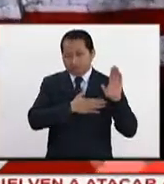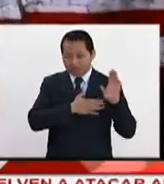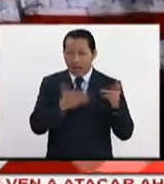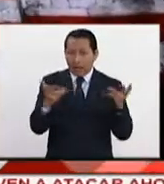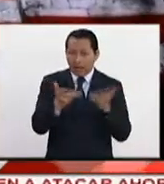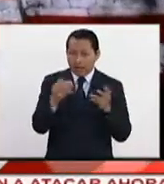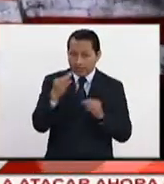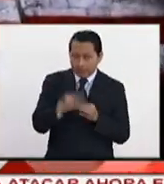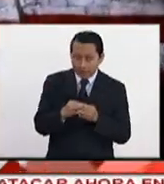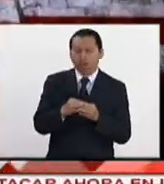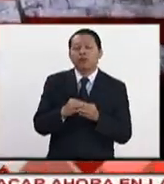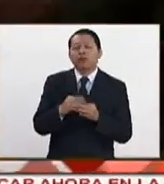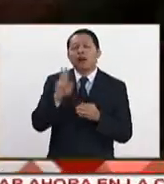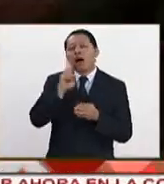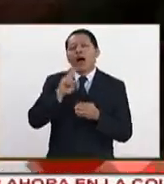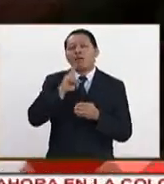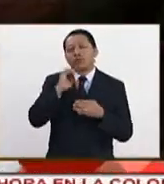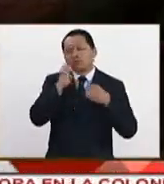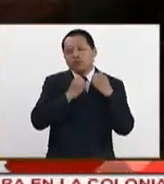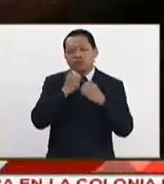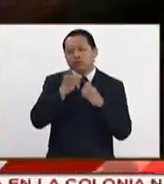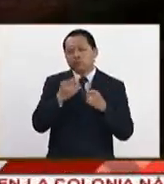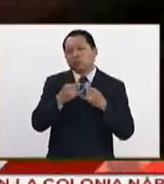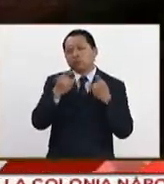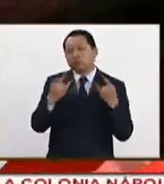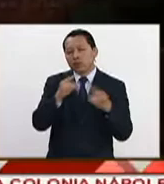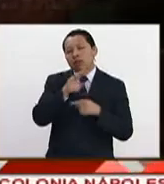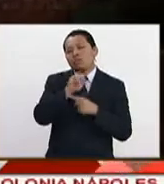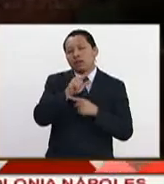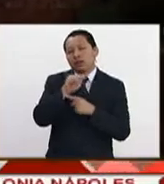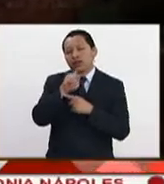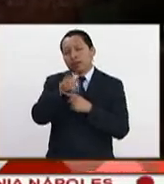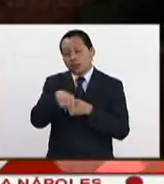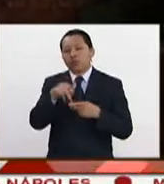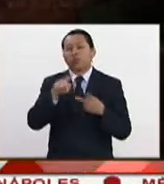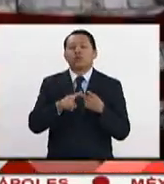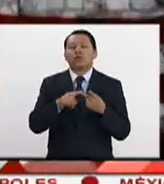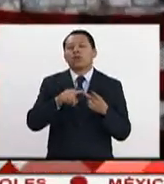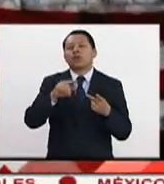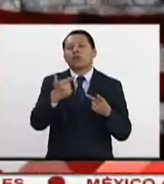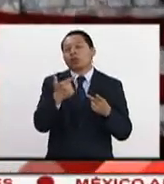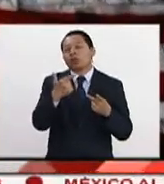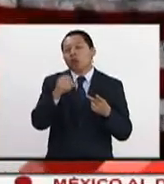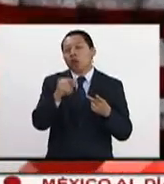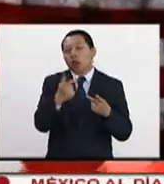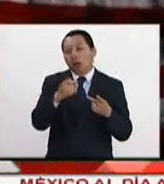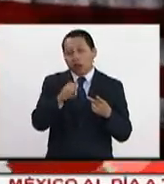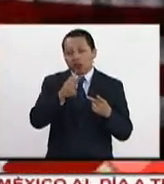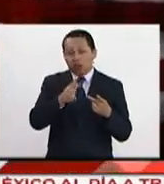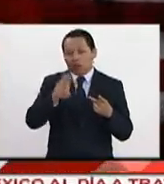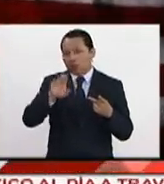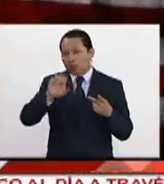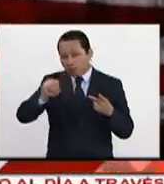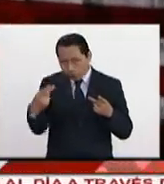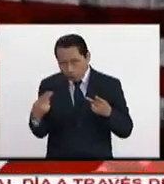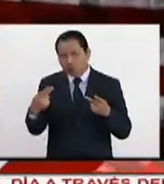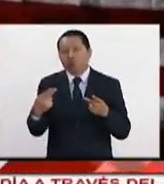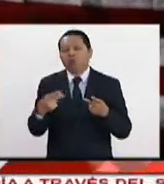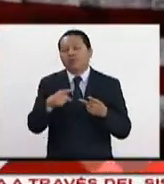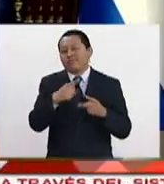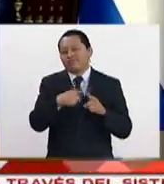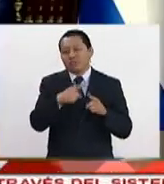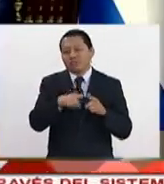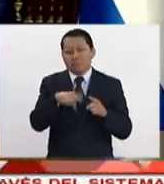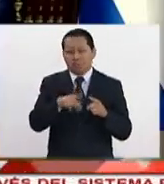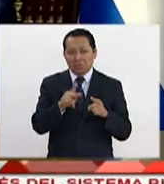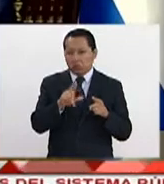Y si nosotros revisamos la historia de Estados Unidos, Bill Clinton lo prometió, también George W. Bush, uh-huh. Pero no se ha logrado concretar eso